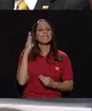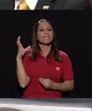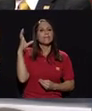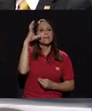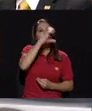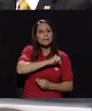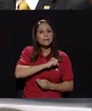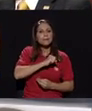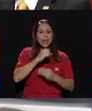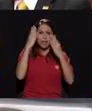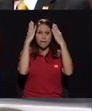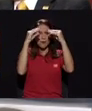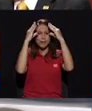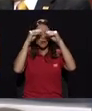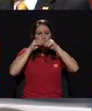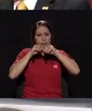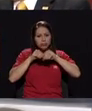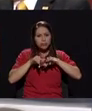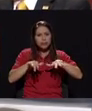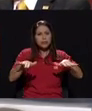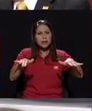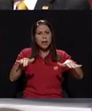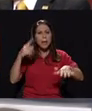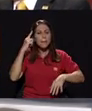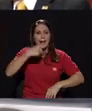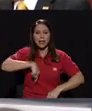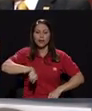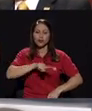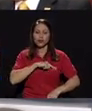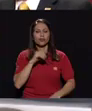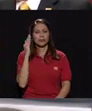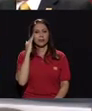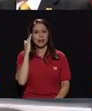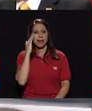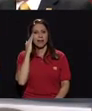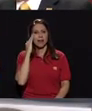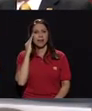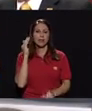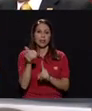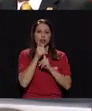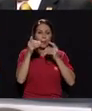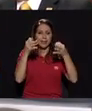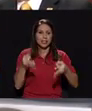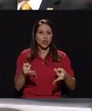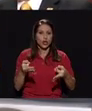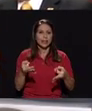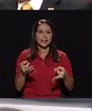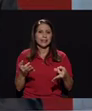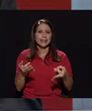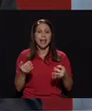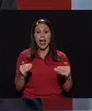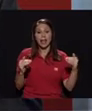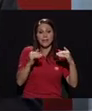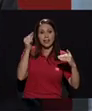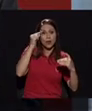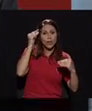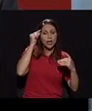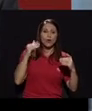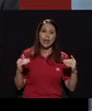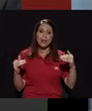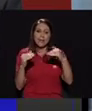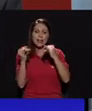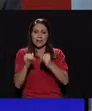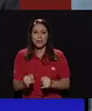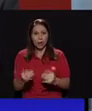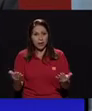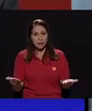concientizar y de diseminar la información para que la tomemos más en cuenta a la hora de la toma de decisiones, tanto a nivel de gobierno